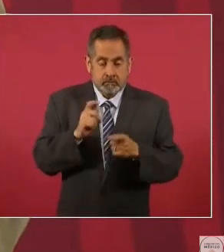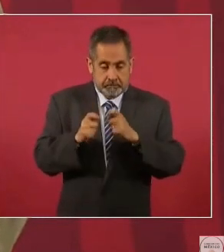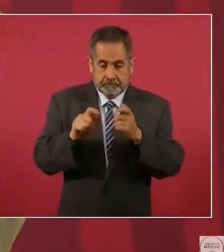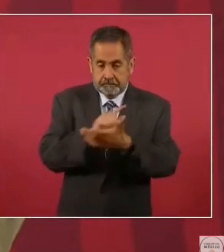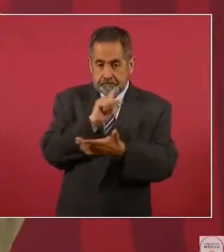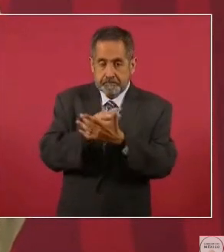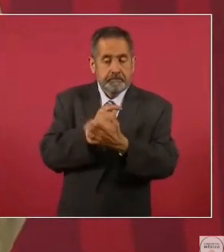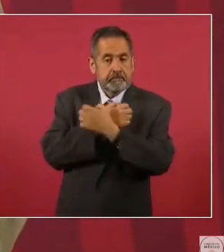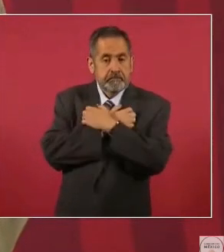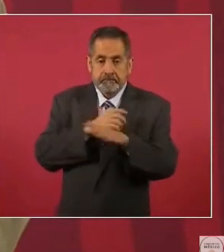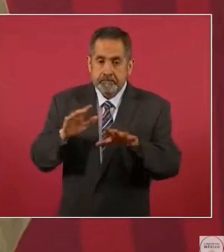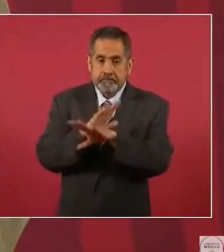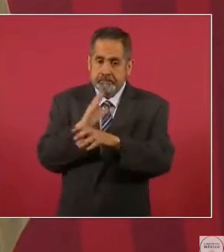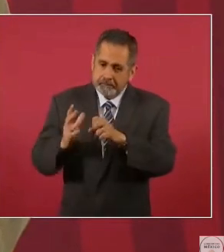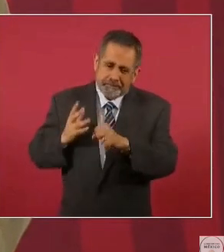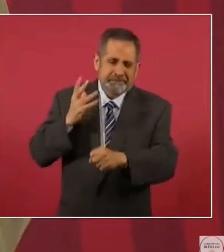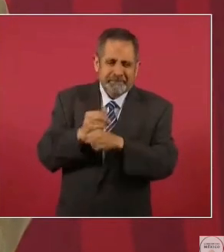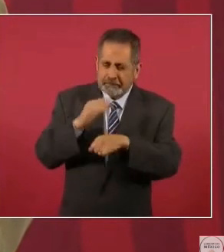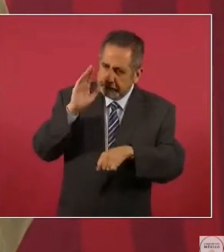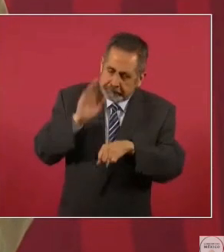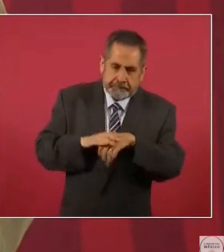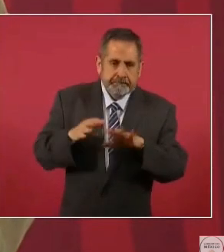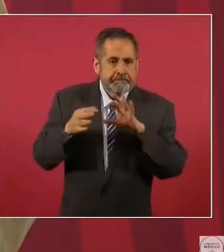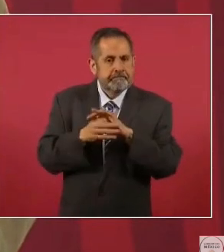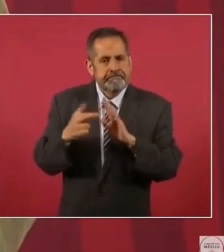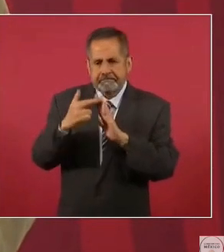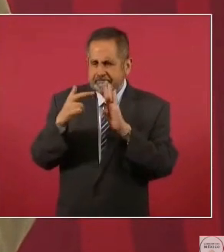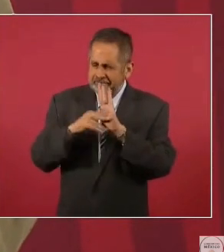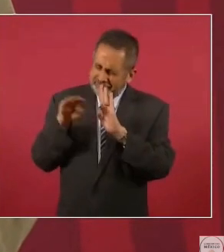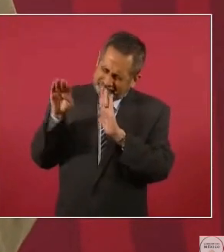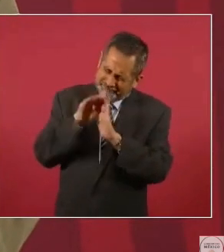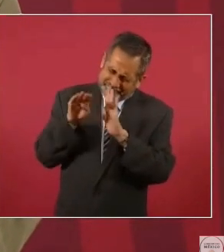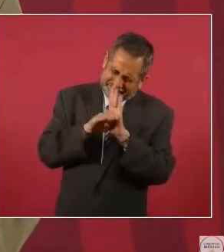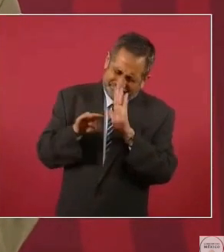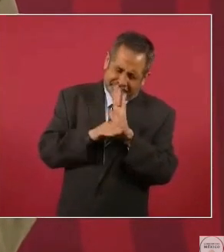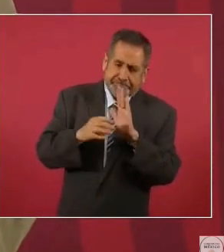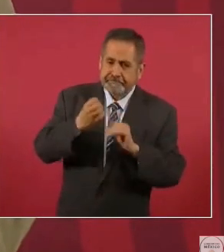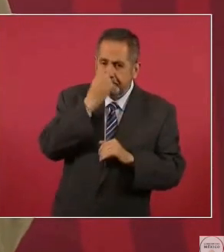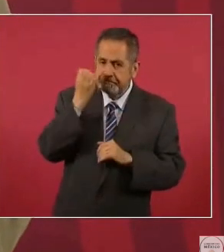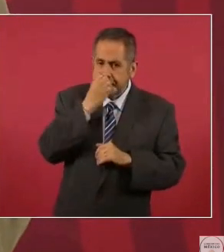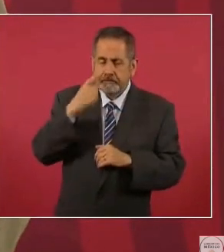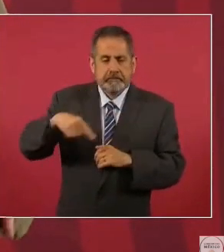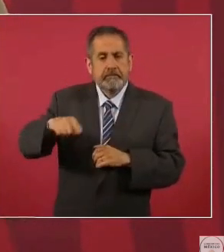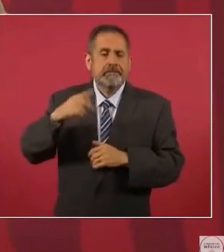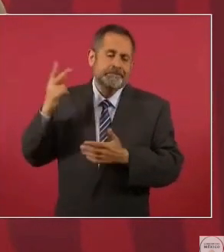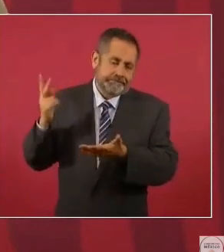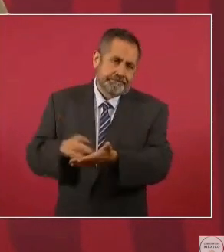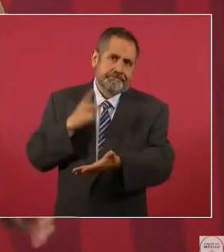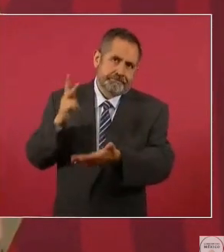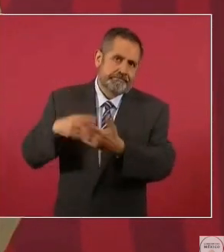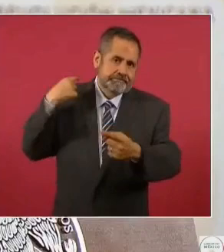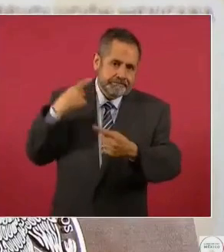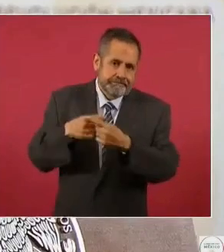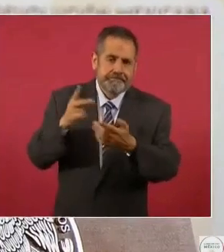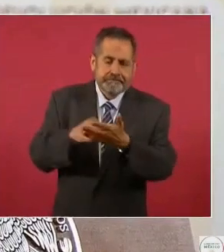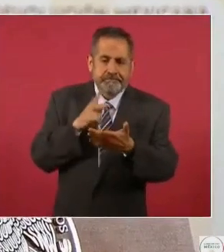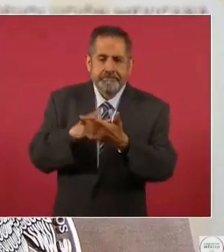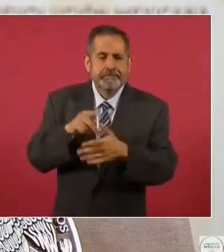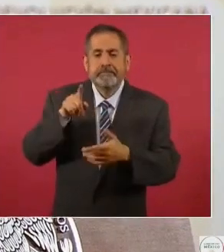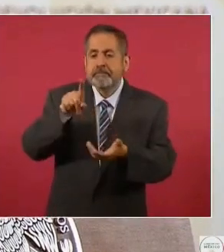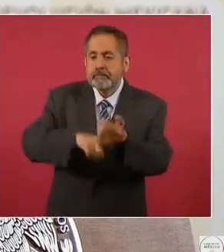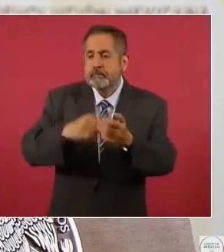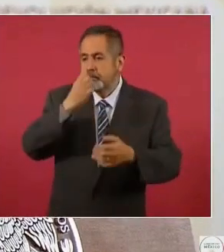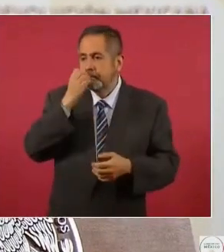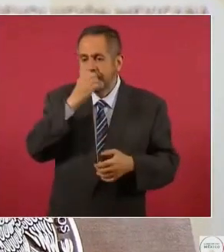de educación para hacer mucho más vinculantes los lineamientos escolares, porque aunque llevamos tiempo diciendo que fuera